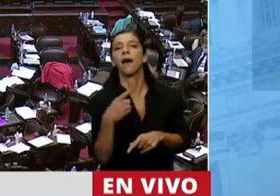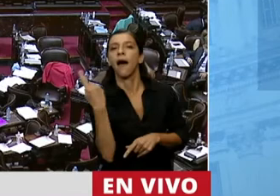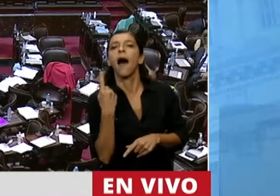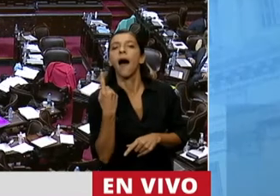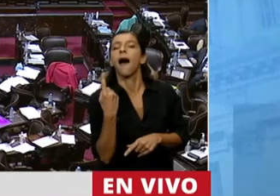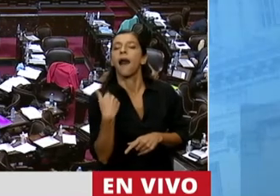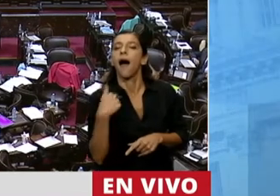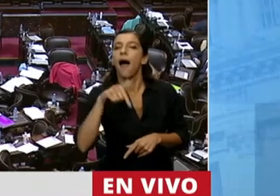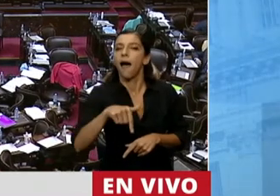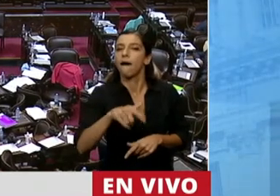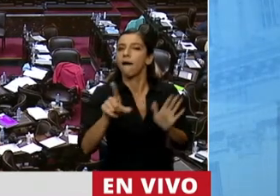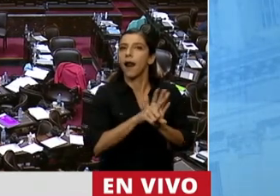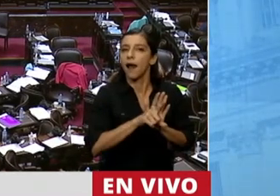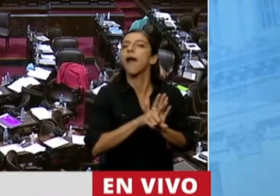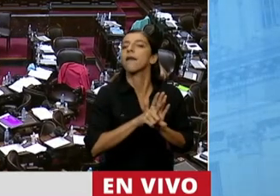decidir sobre nuestro cuerpo.